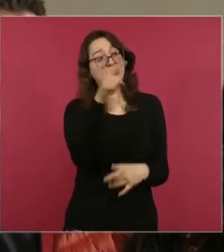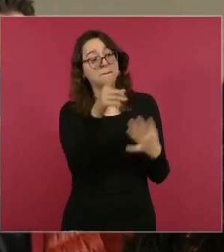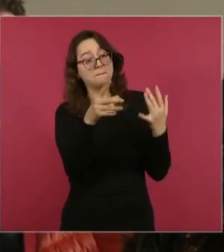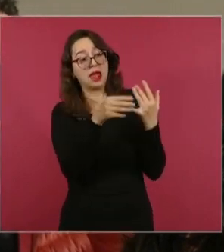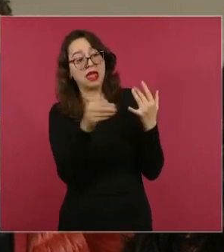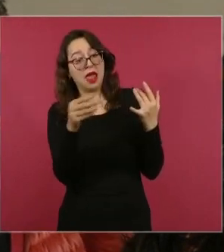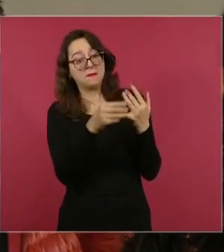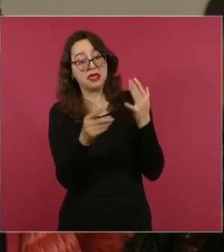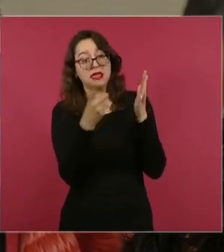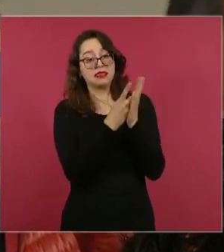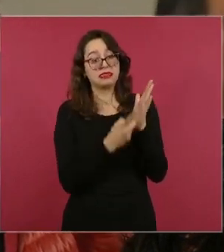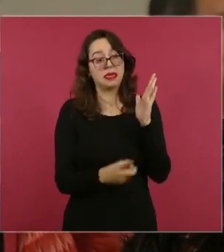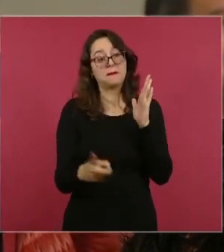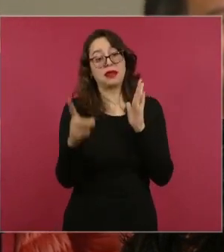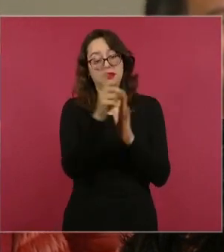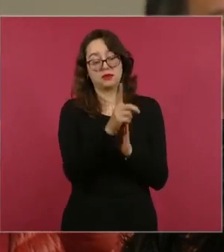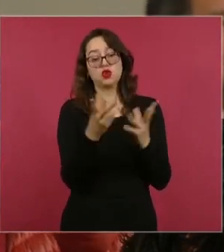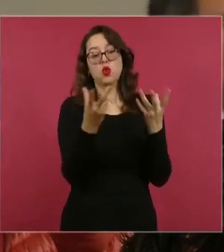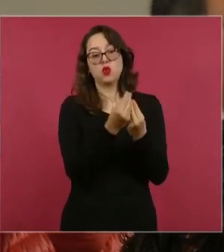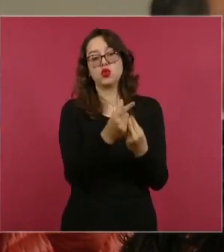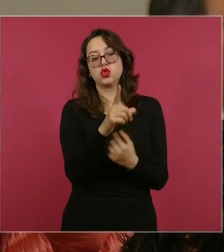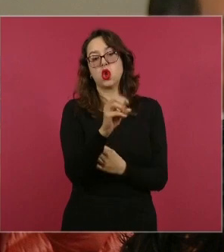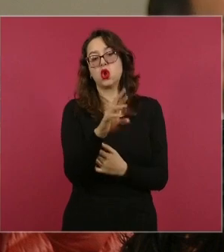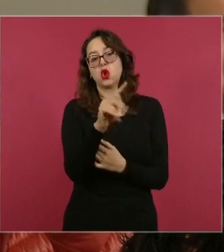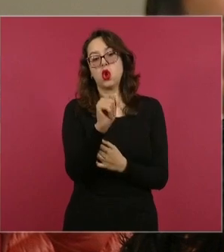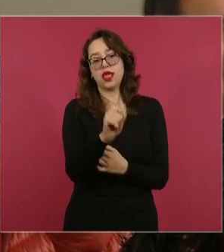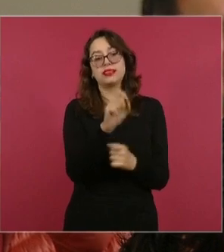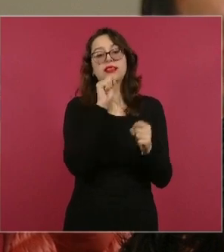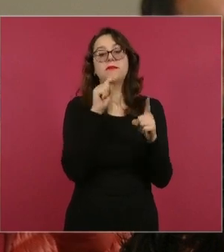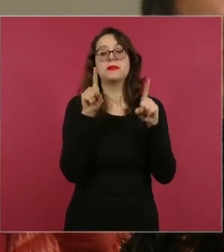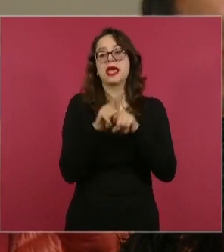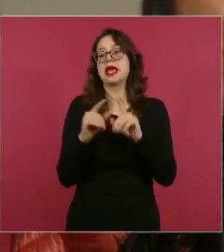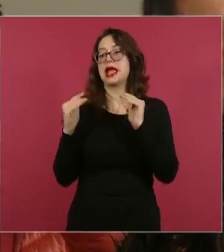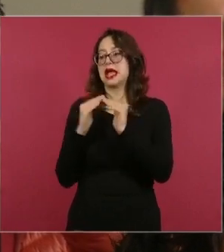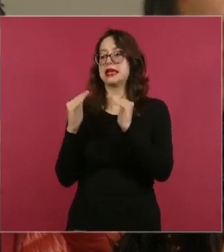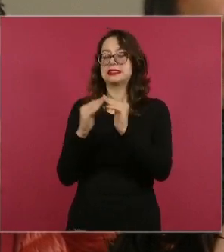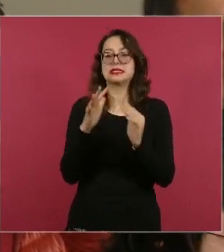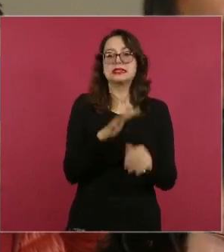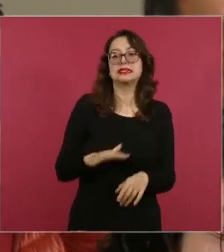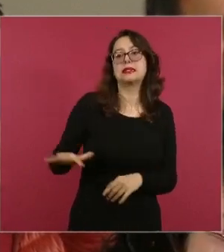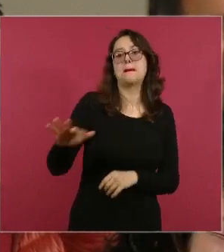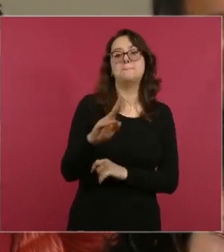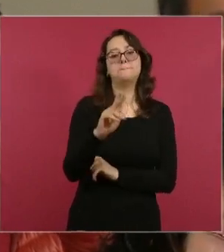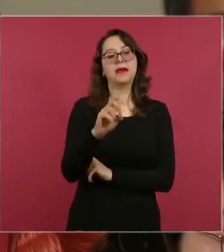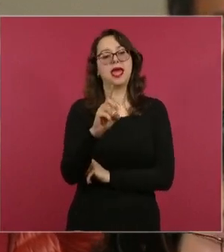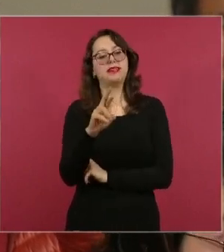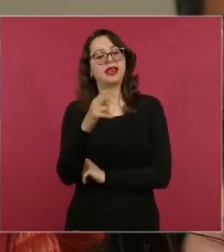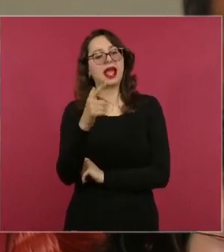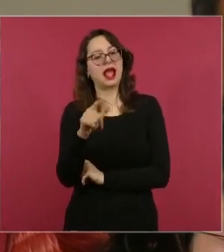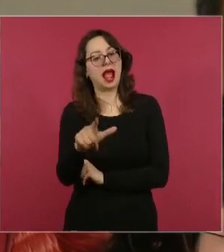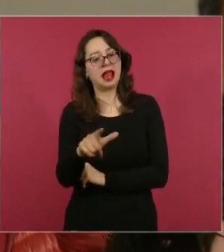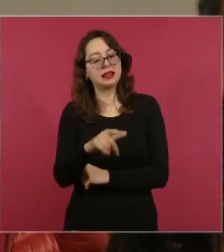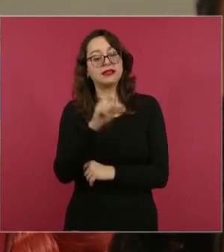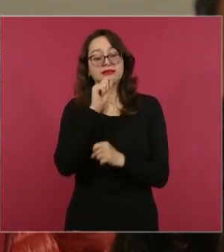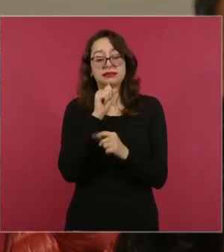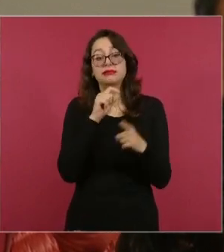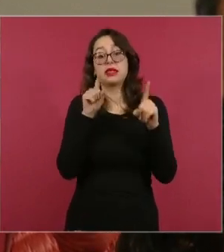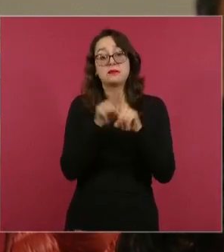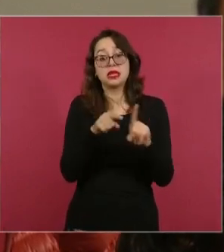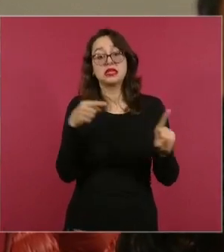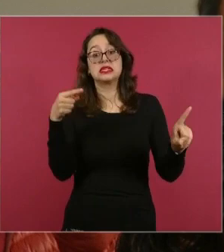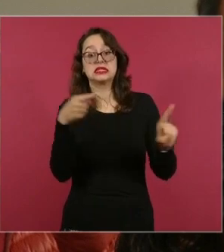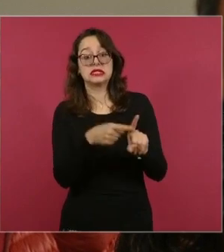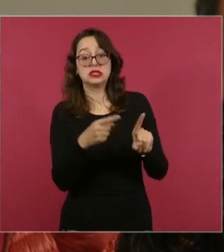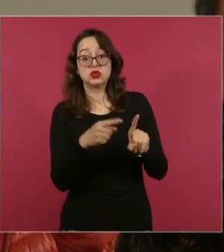le reitero en Polanco y casas en El Pedregal también se ha se ha visto envuelto en un escándalo por